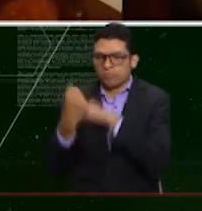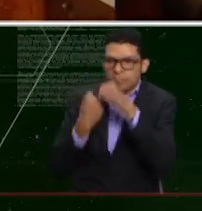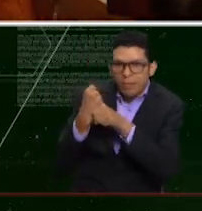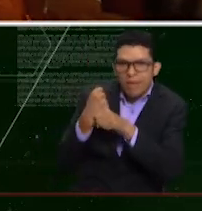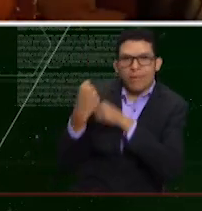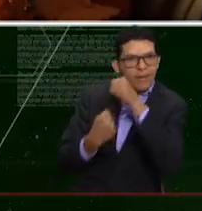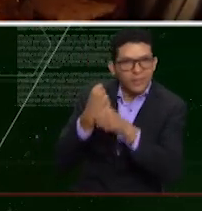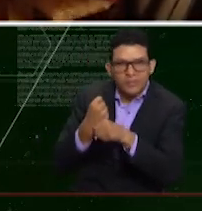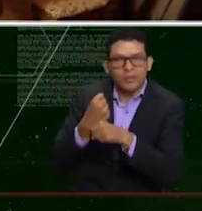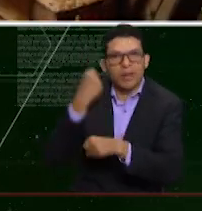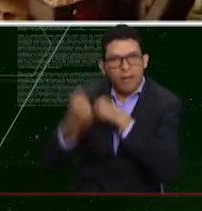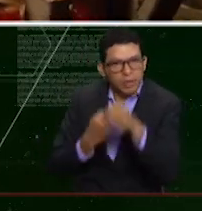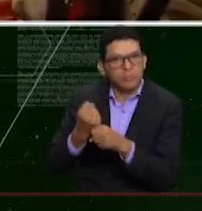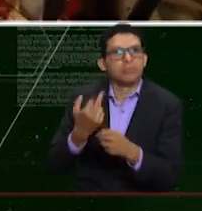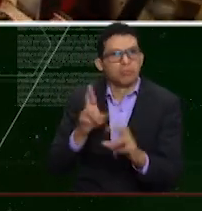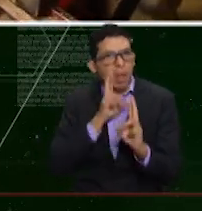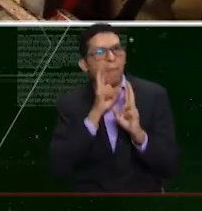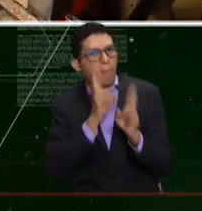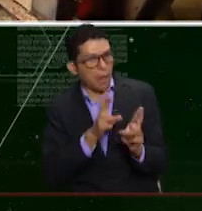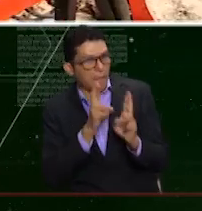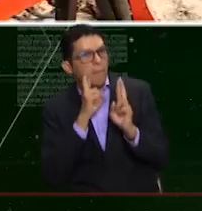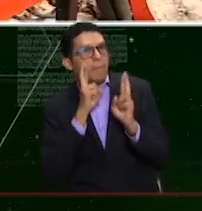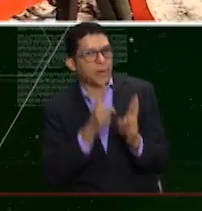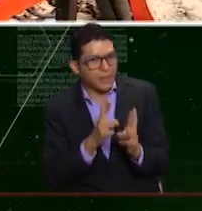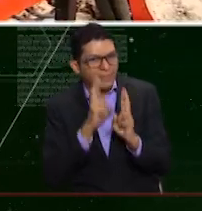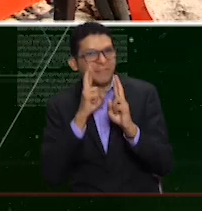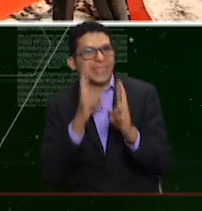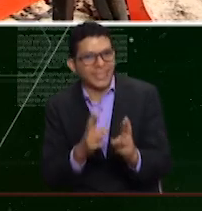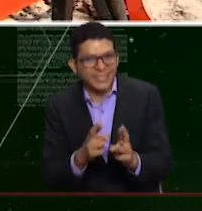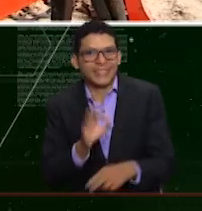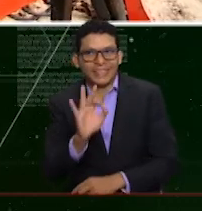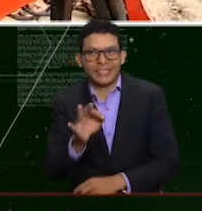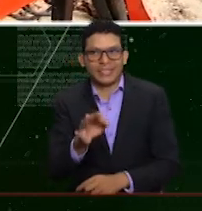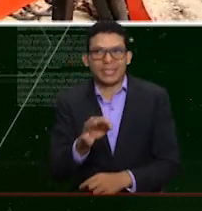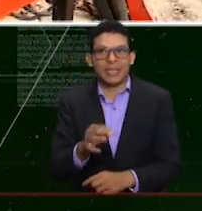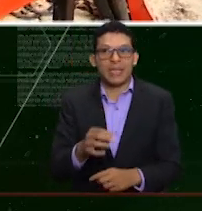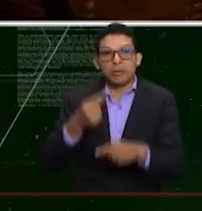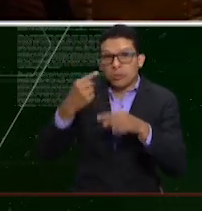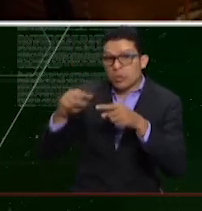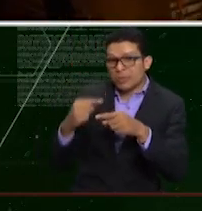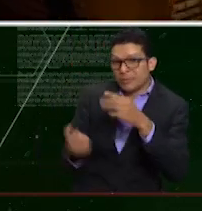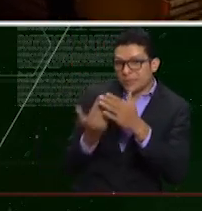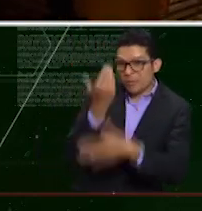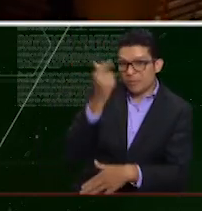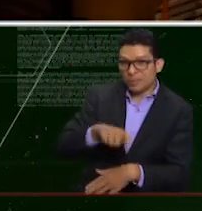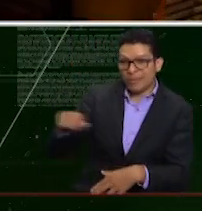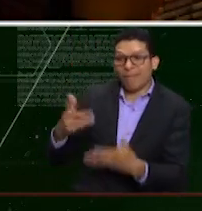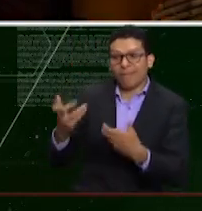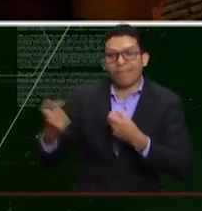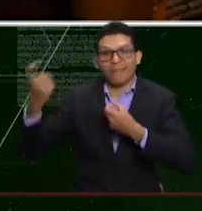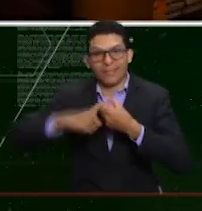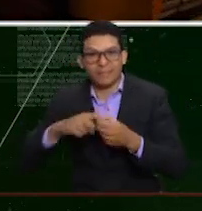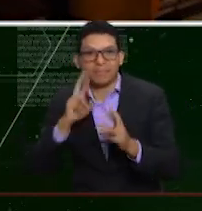año, desde 2017, y ellos son los primeros que nos llaman, pero a la vez otras personas nuevas quieren